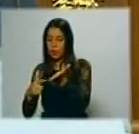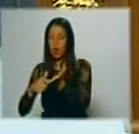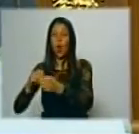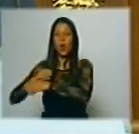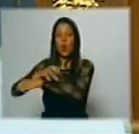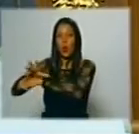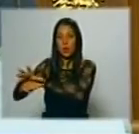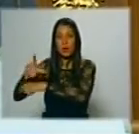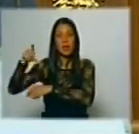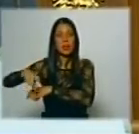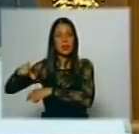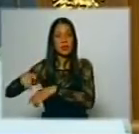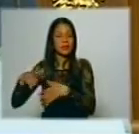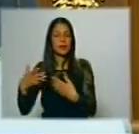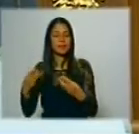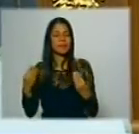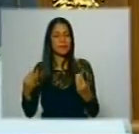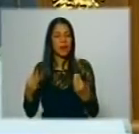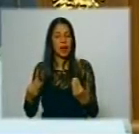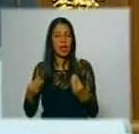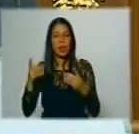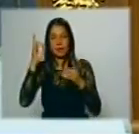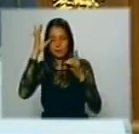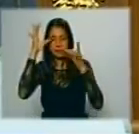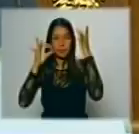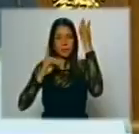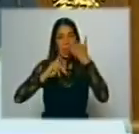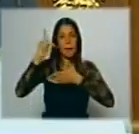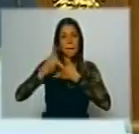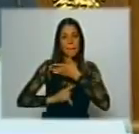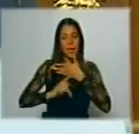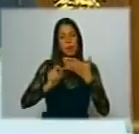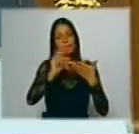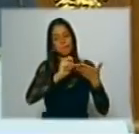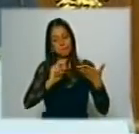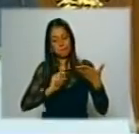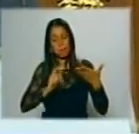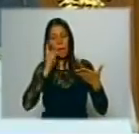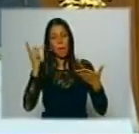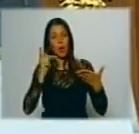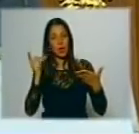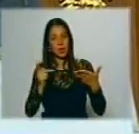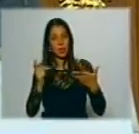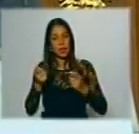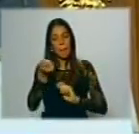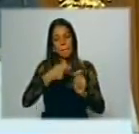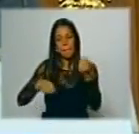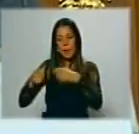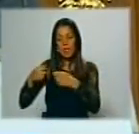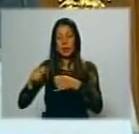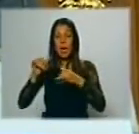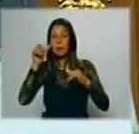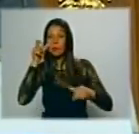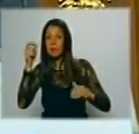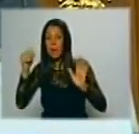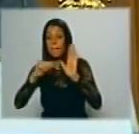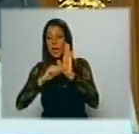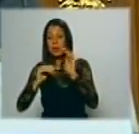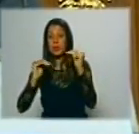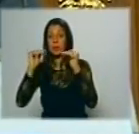recomendaciones necesarias para el diseño e implementación de políticas dirigidas a la regulación de